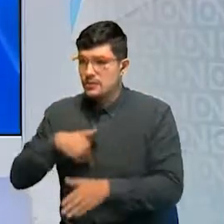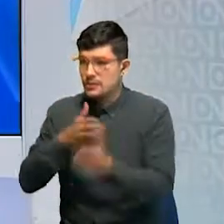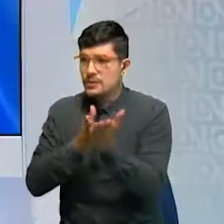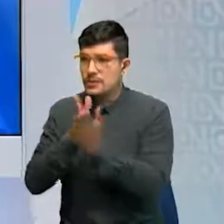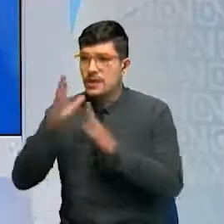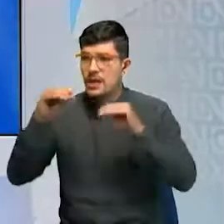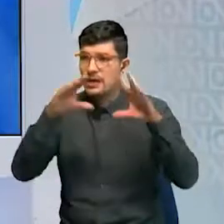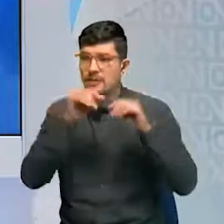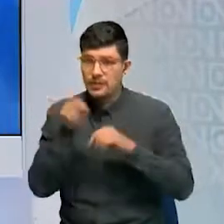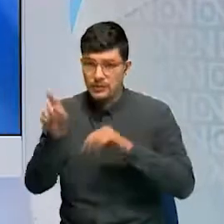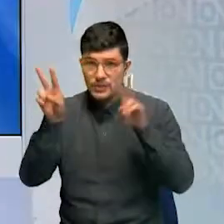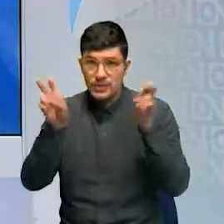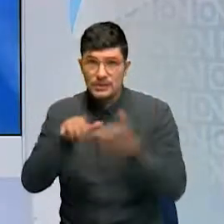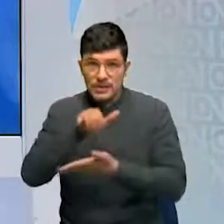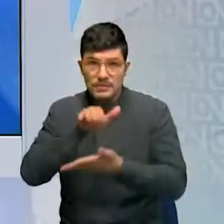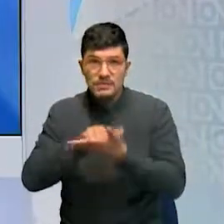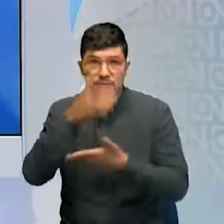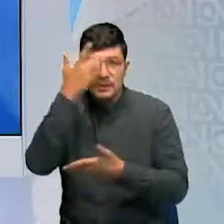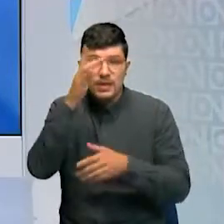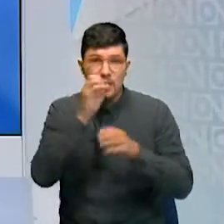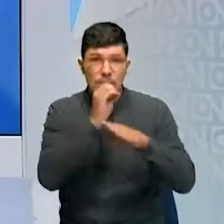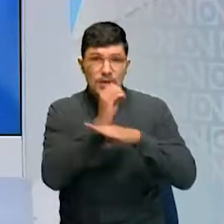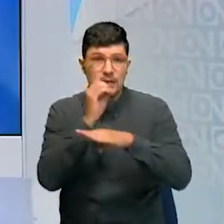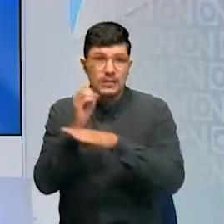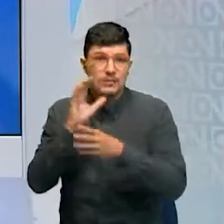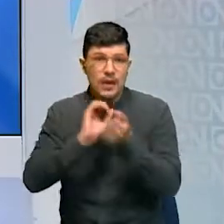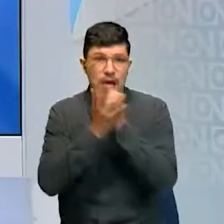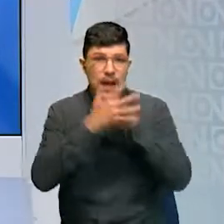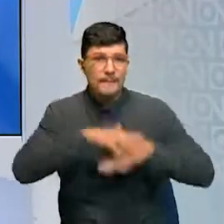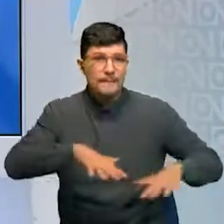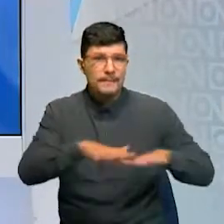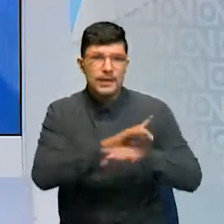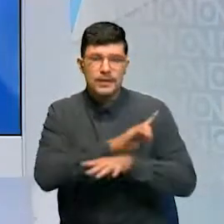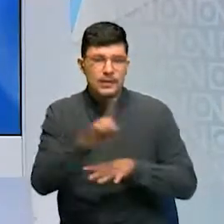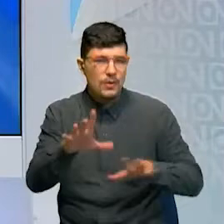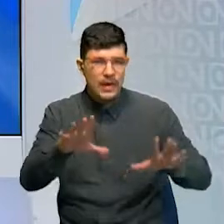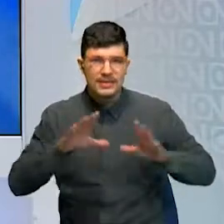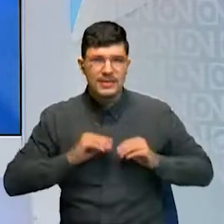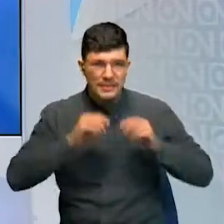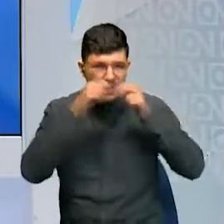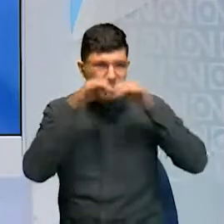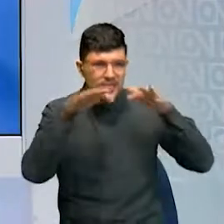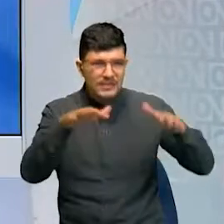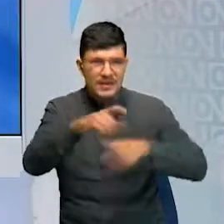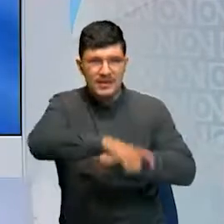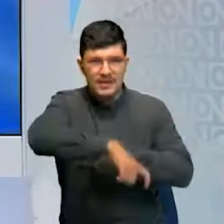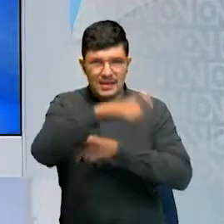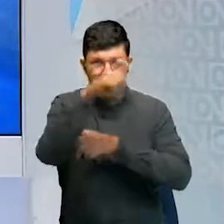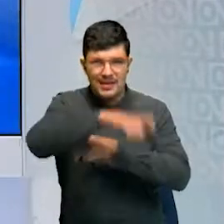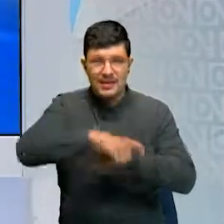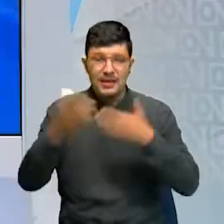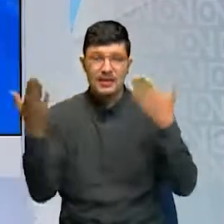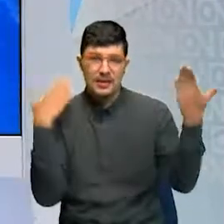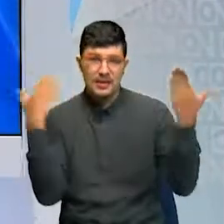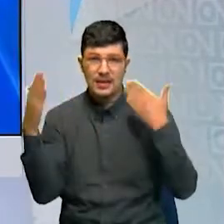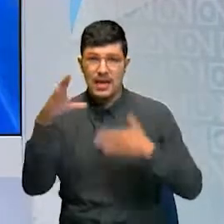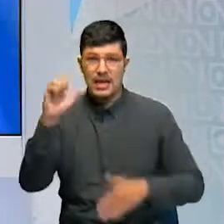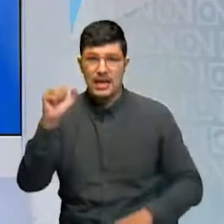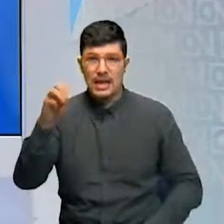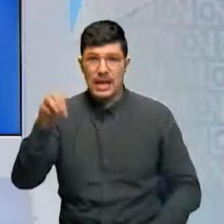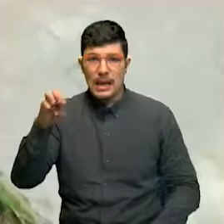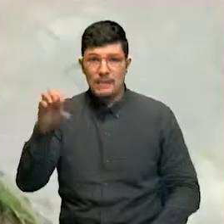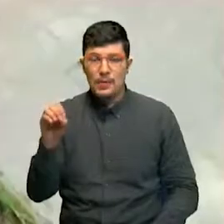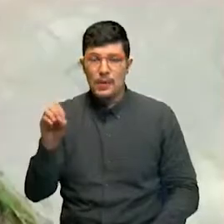Organizaciones ambientales rechazaron la contaminación de petróleo en Caño Guamito, esto en la vereda Campo 13 del corregimiento del Centro en Barranca